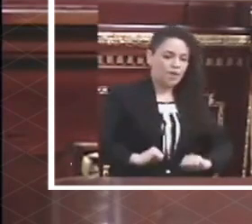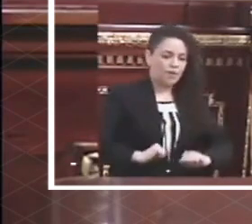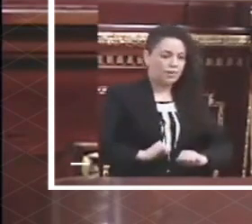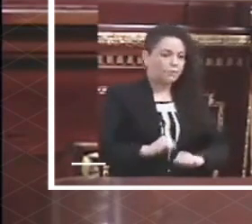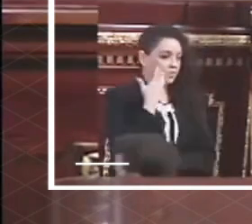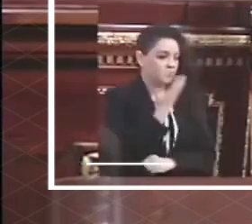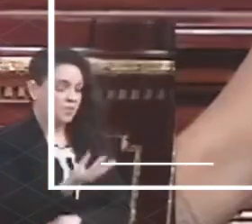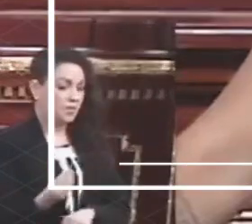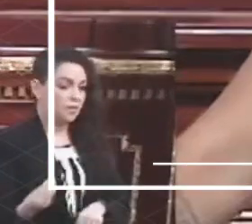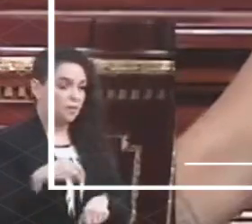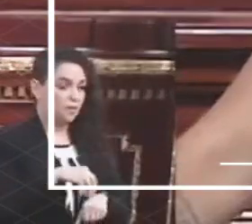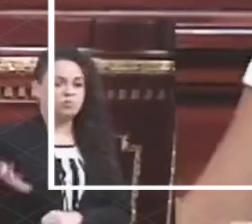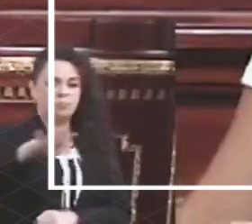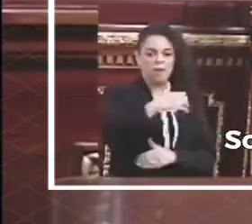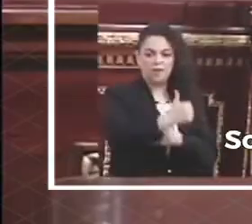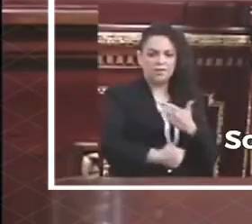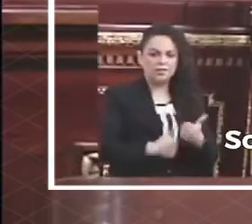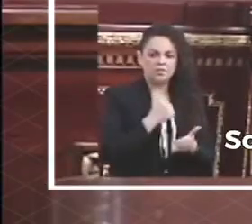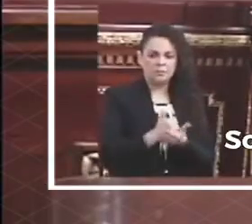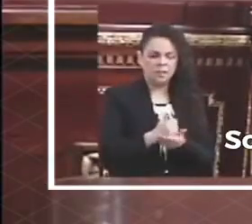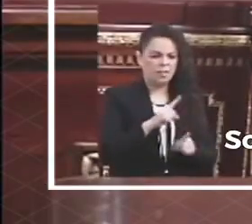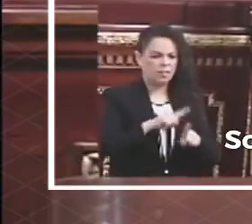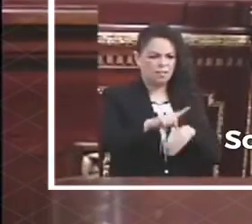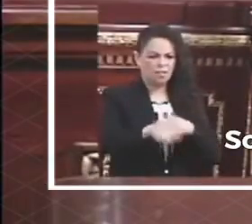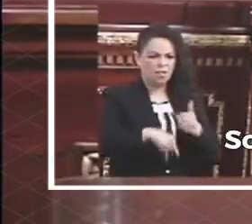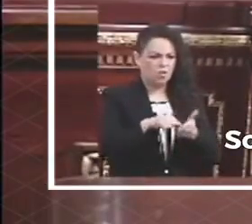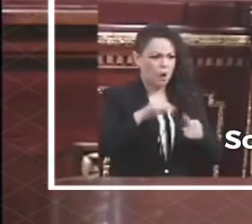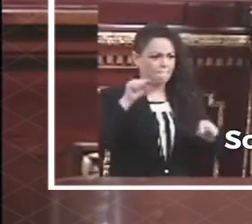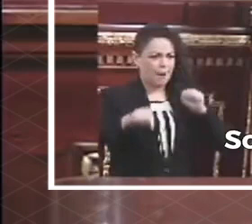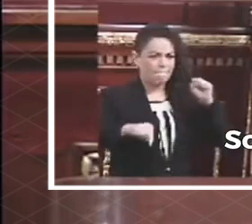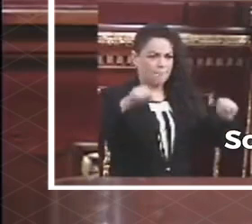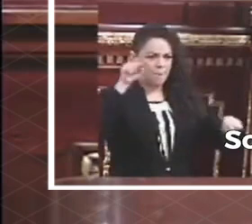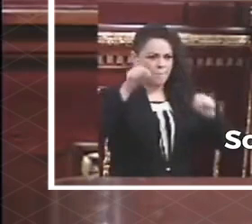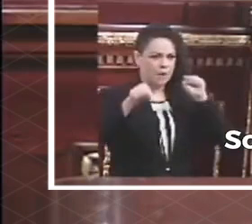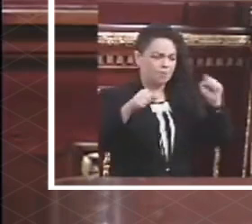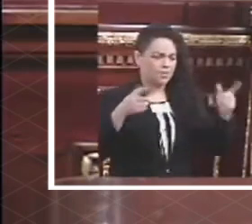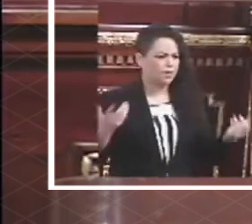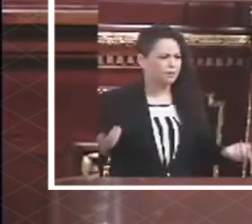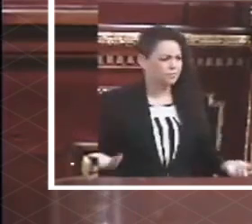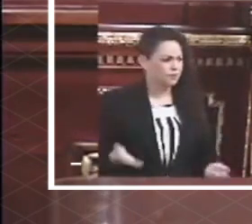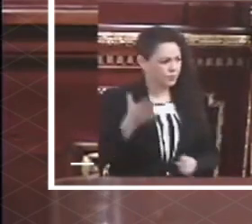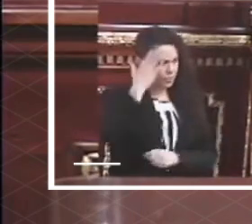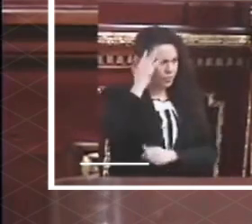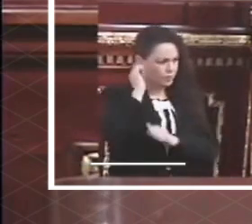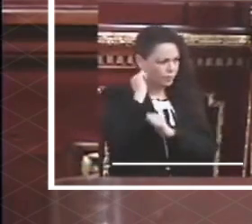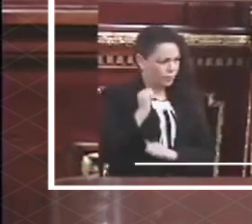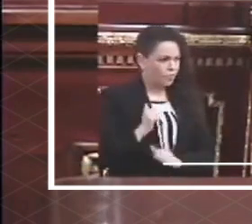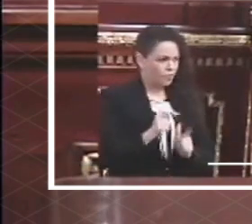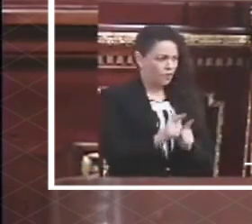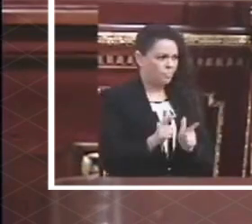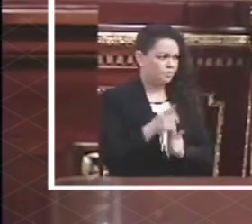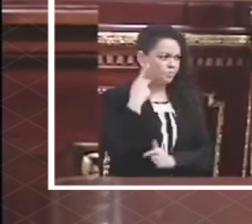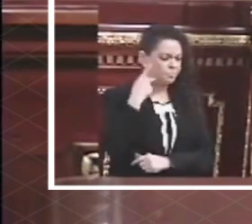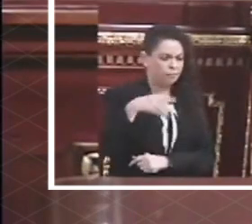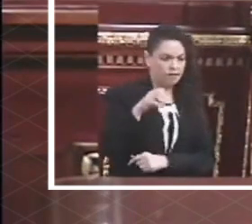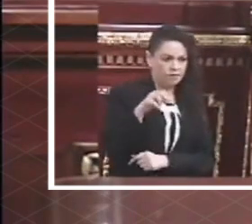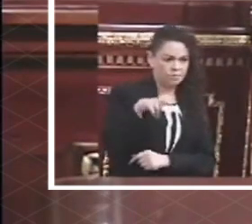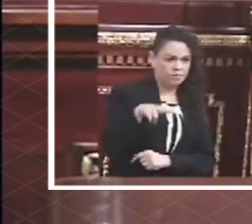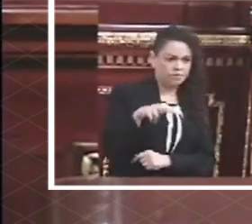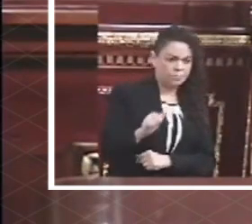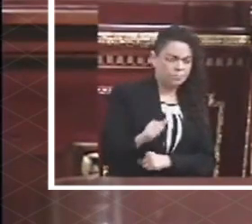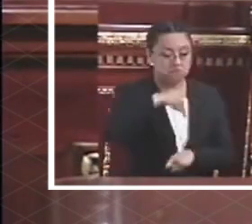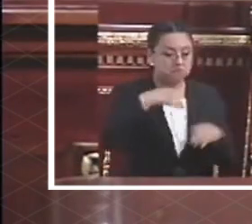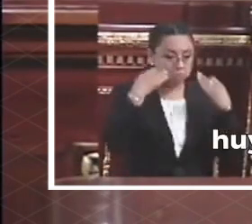para alcanzarlo todo se vale. Somos testigos de cómo una alcaldesa de Morena se dedica a calcar las estrategias